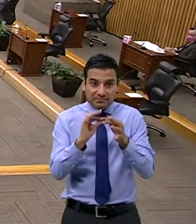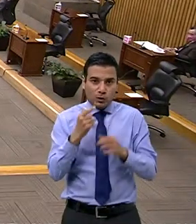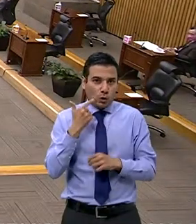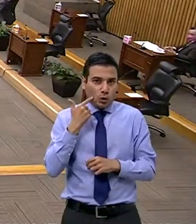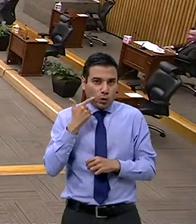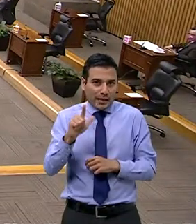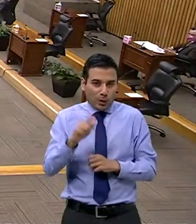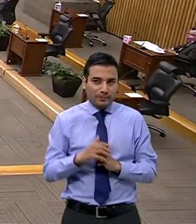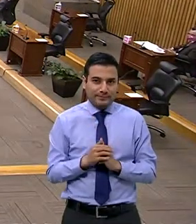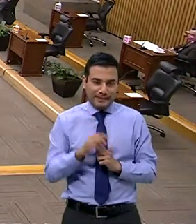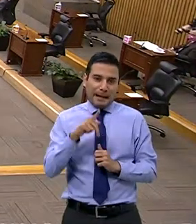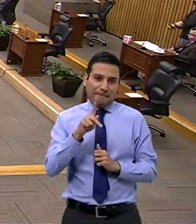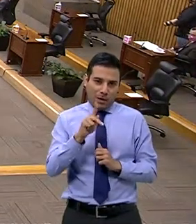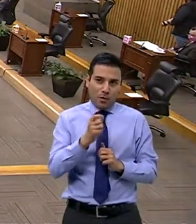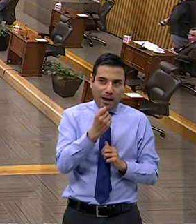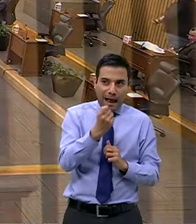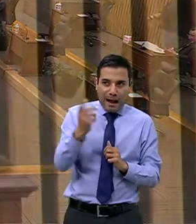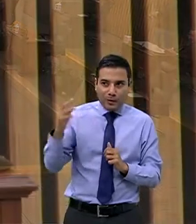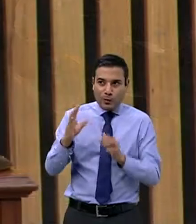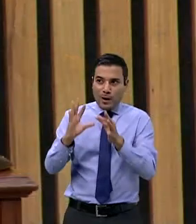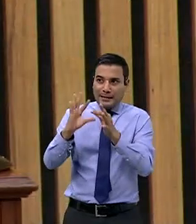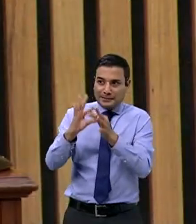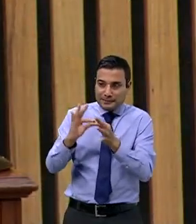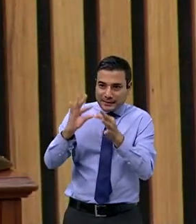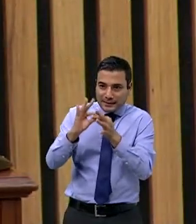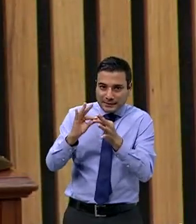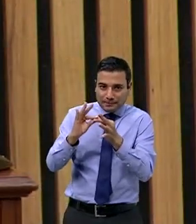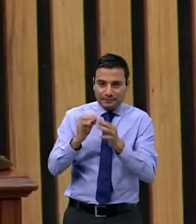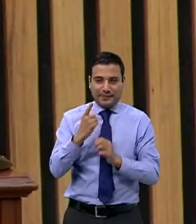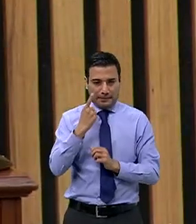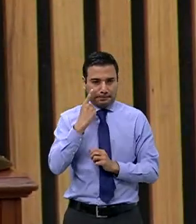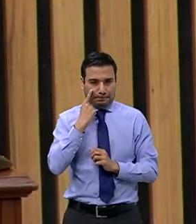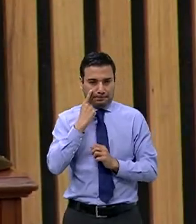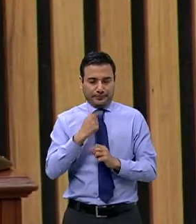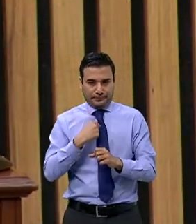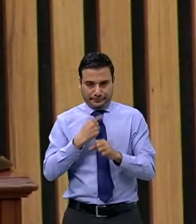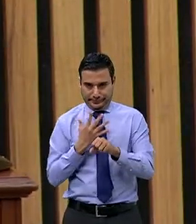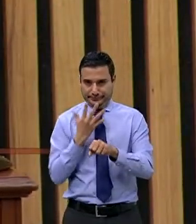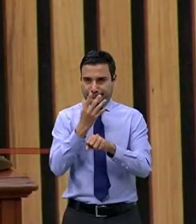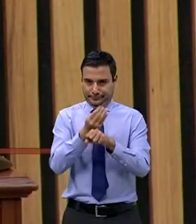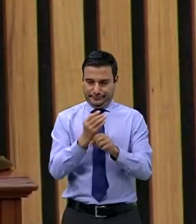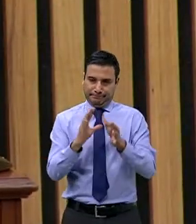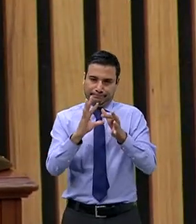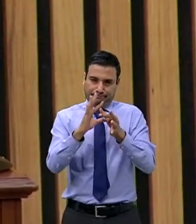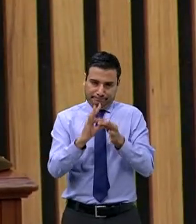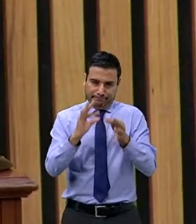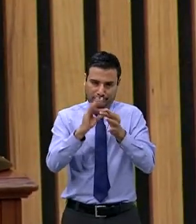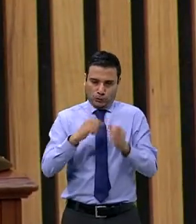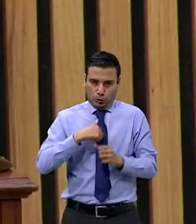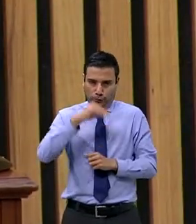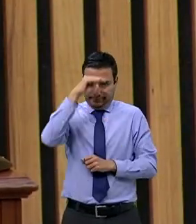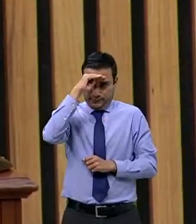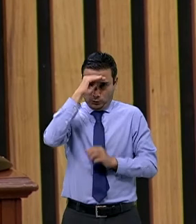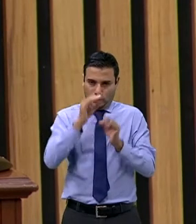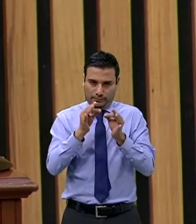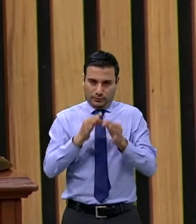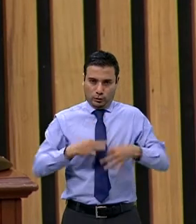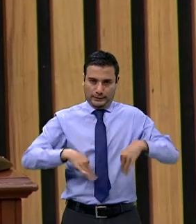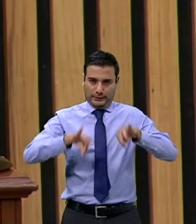derivado de algunos comentarios quisiera hacer algunas puntualizaciones que me parecen importantes